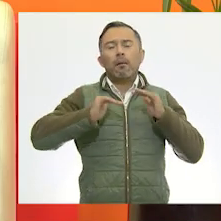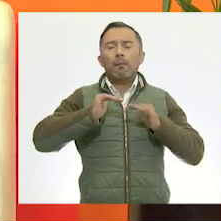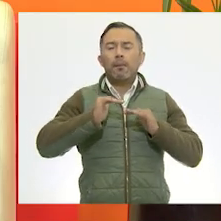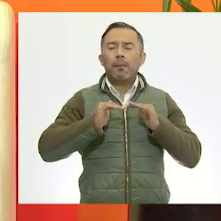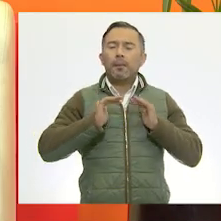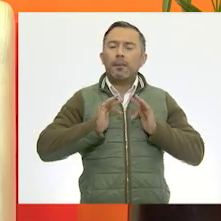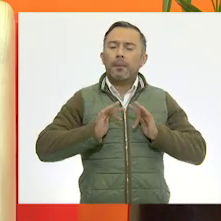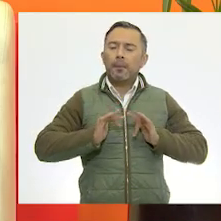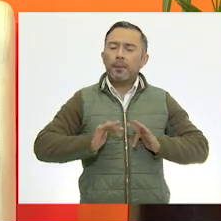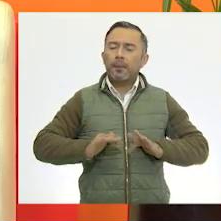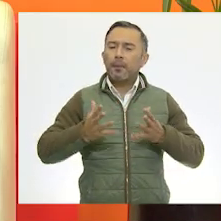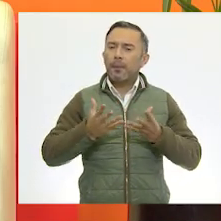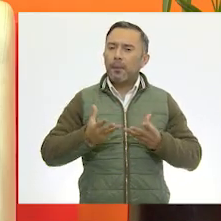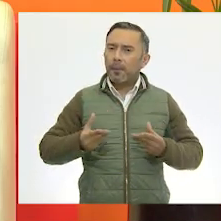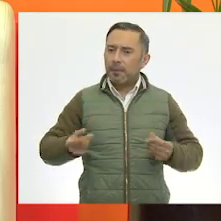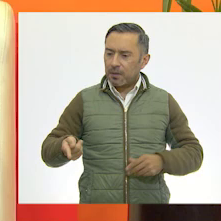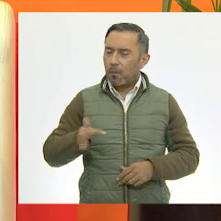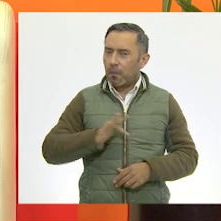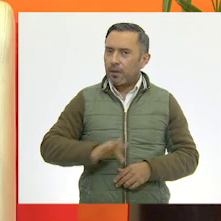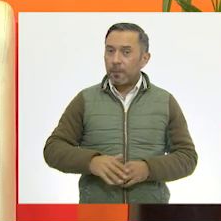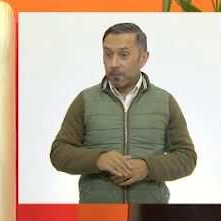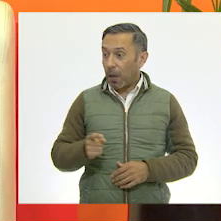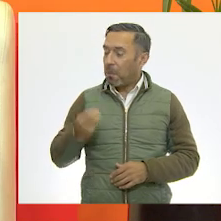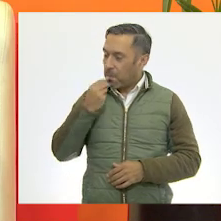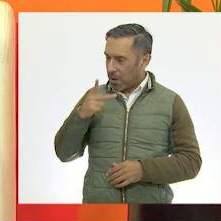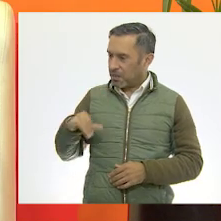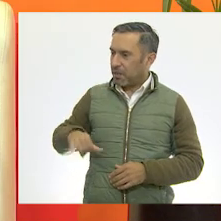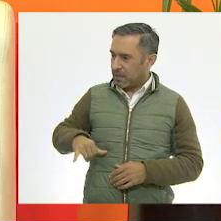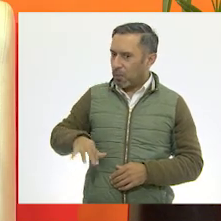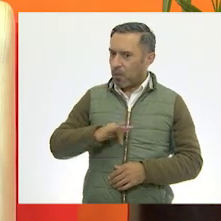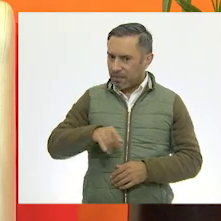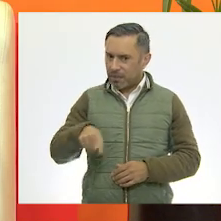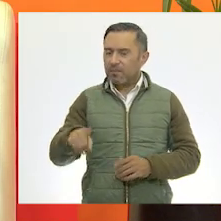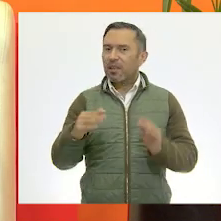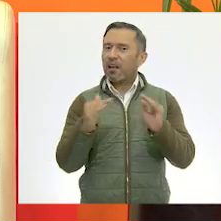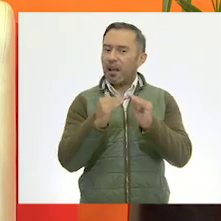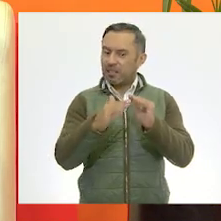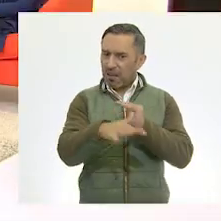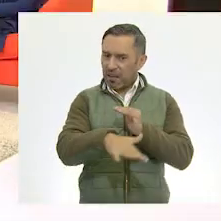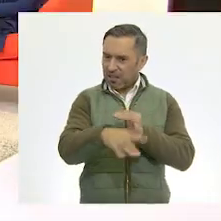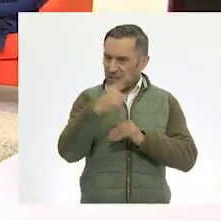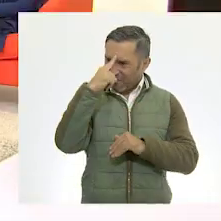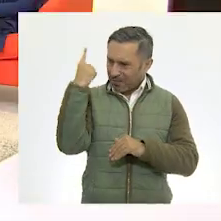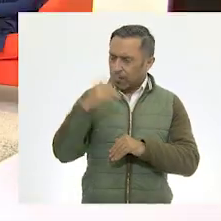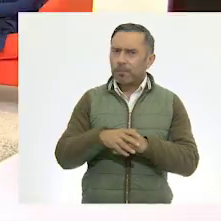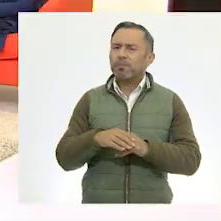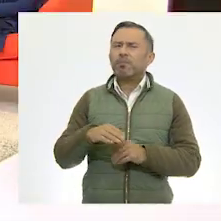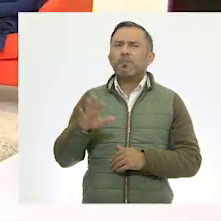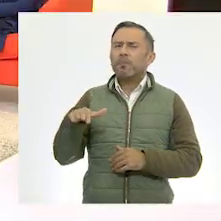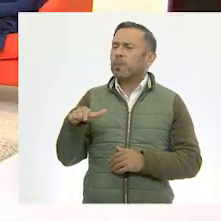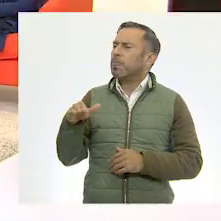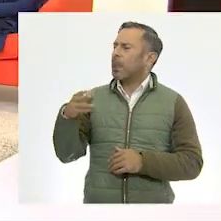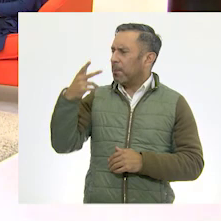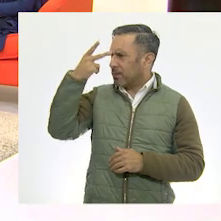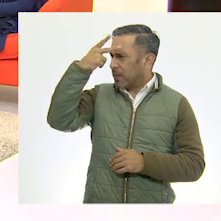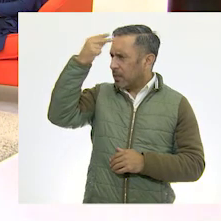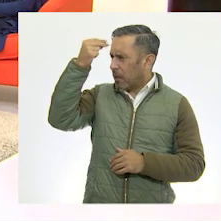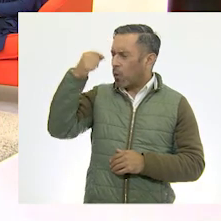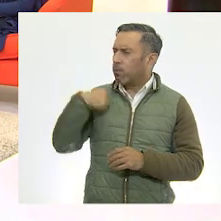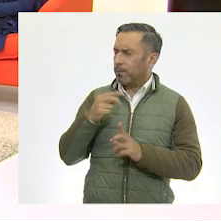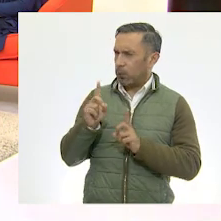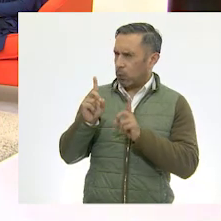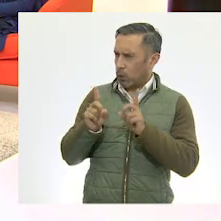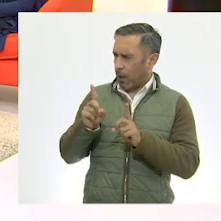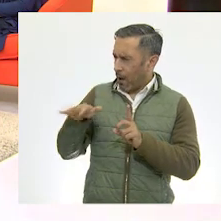interesante y es algo que fácilmente se puede hacer y adaptar en casa. Y bueno, Guillermo, me quedó una duda, hablando de la lectura